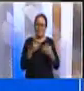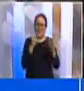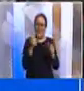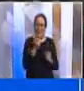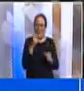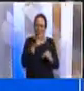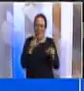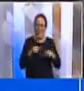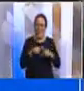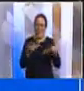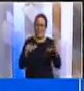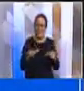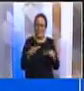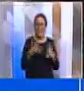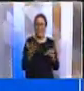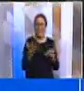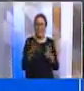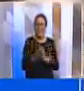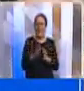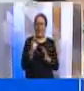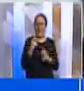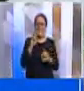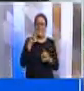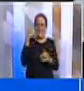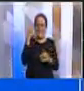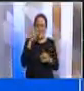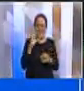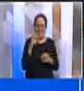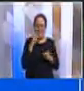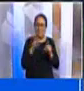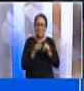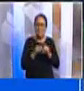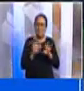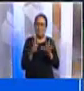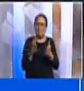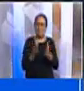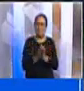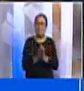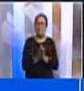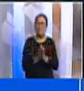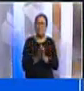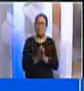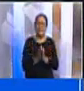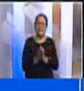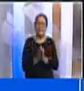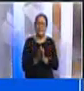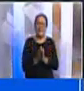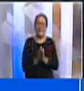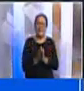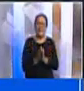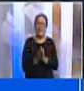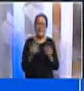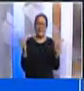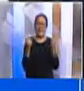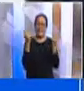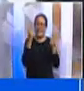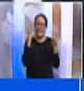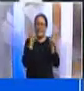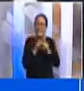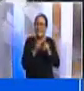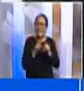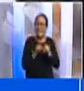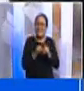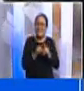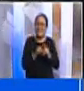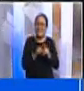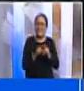aquí en la Plaza de la Constitución, frente al Palacio Nacional de la Cultura. Guatemala celebra la victoria